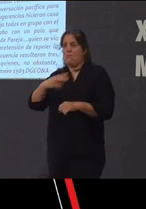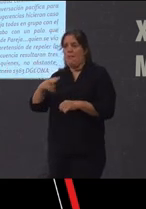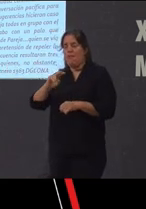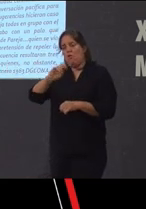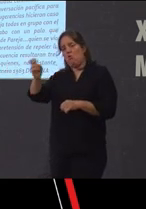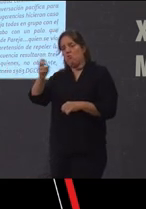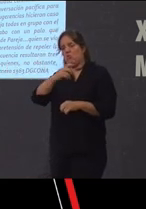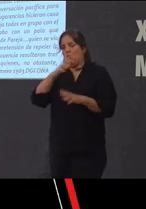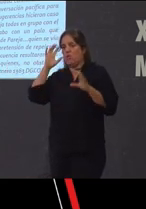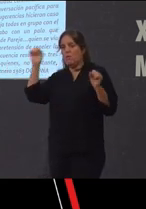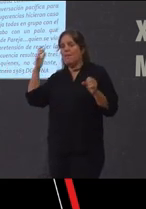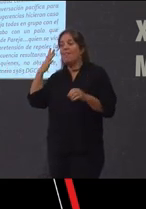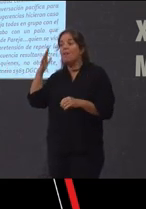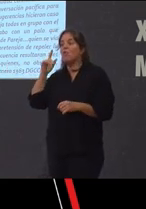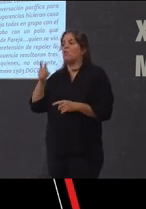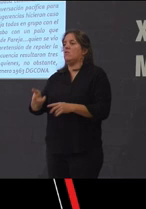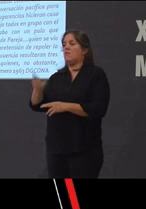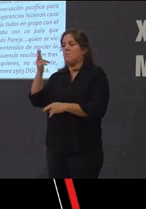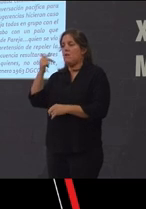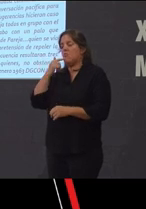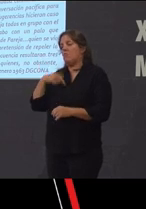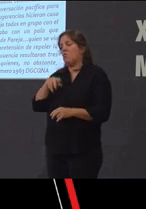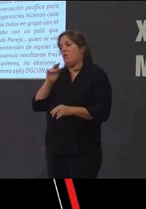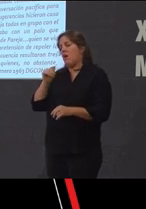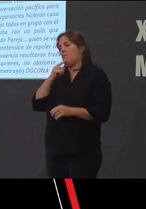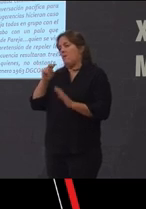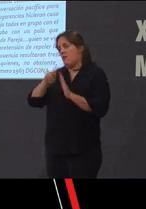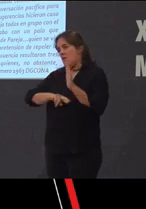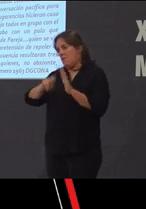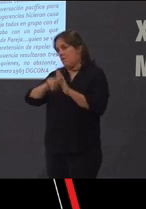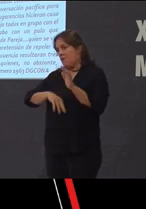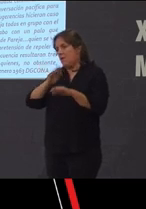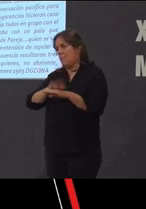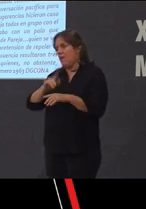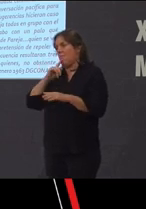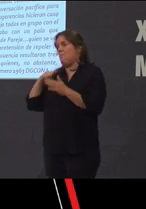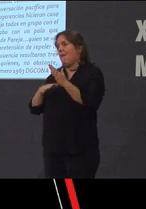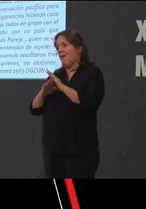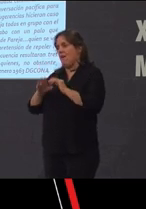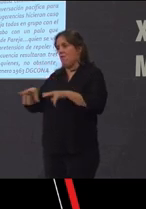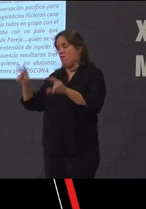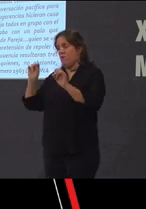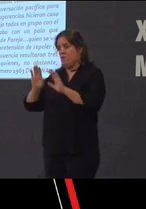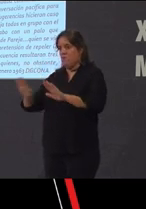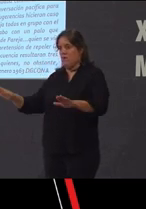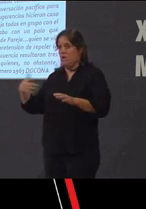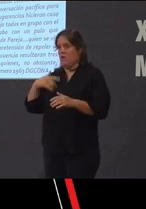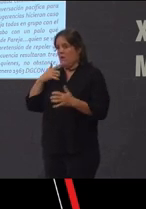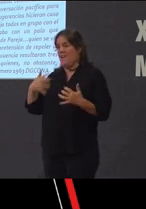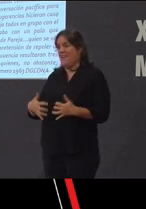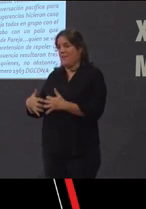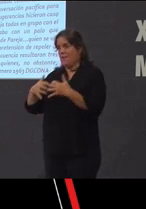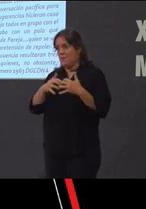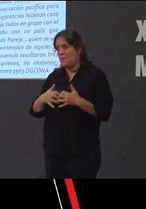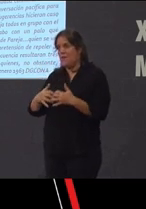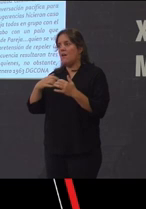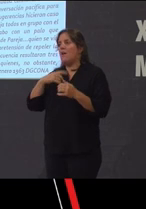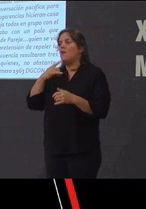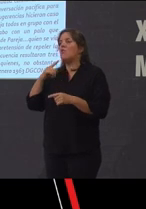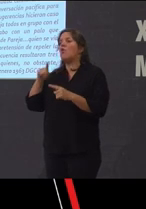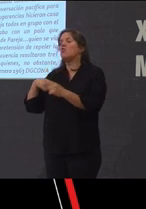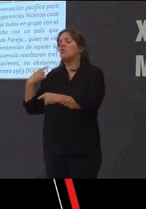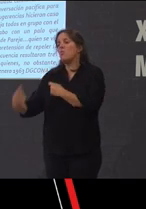obligado a efectuar 5 disparos con su arma reglamentaria, con la pretensión de repeler la agresión y atemorizar al grupo que se venía encima. Como